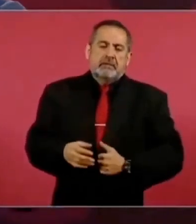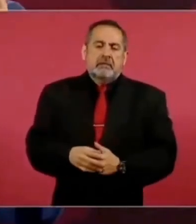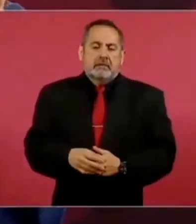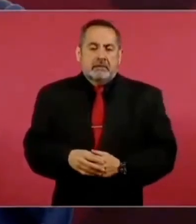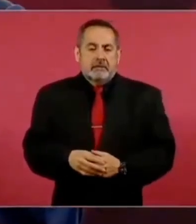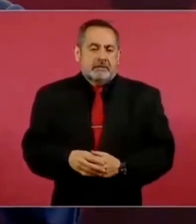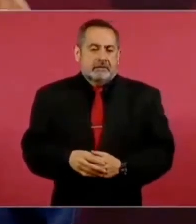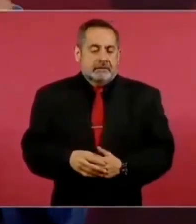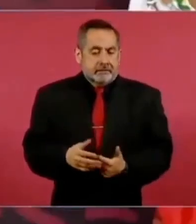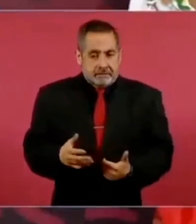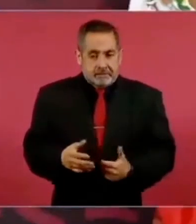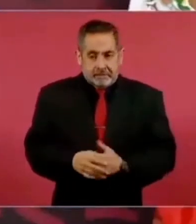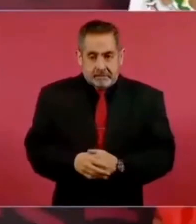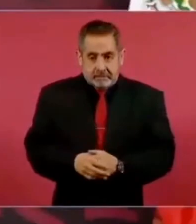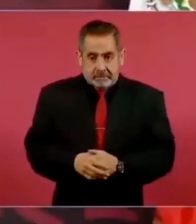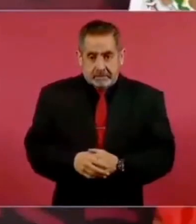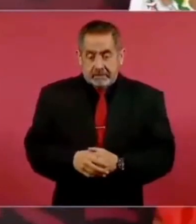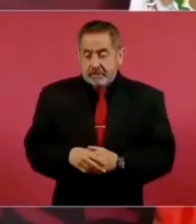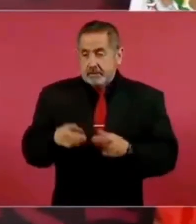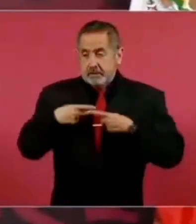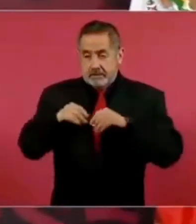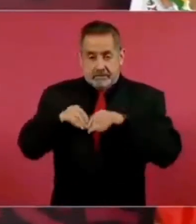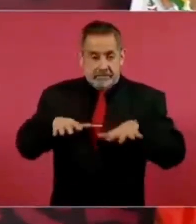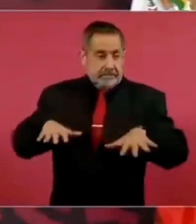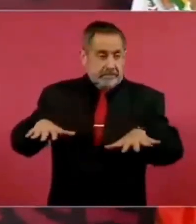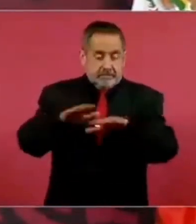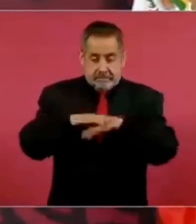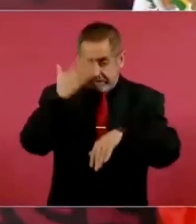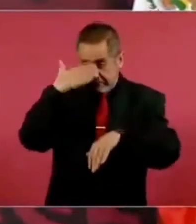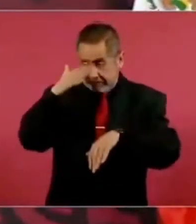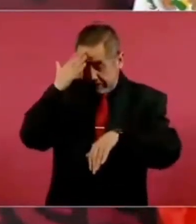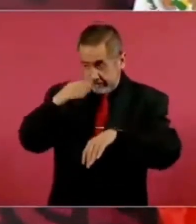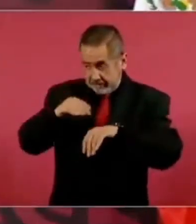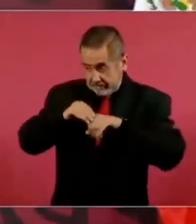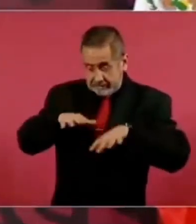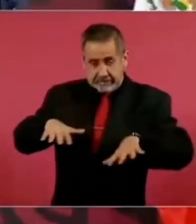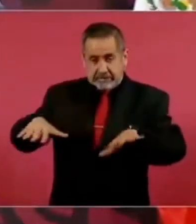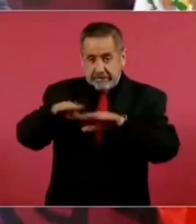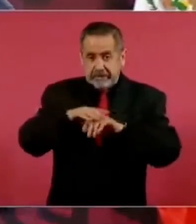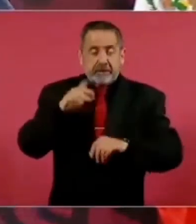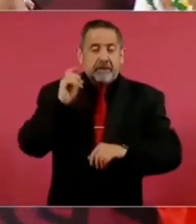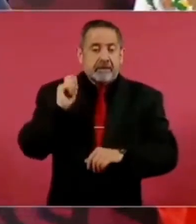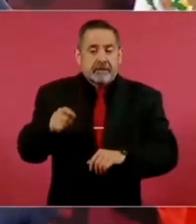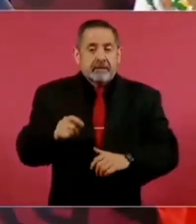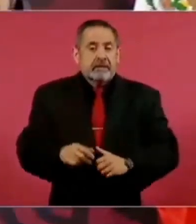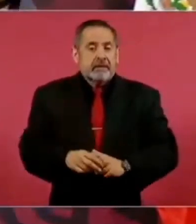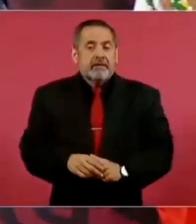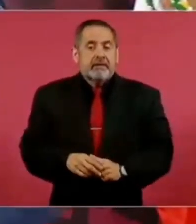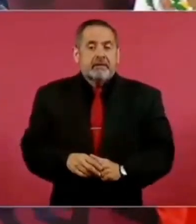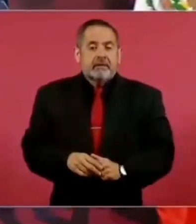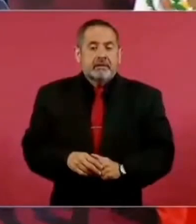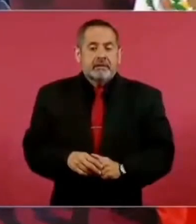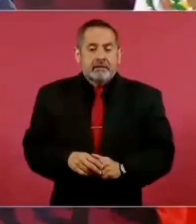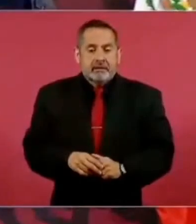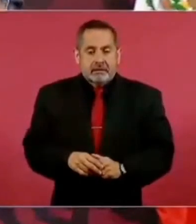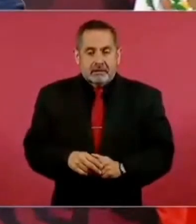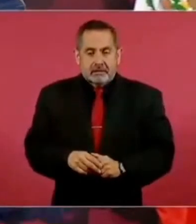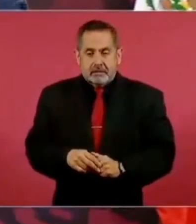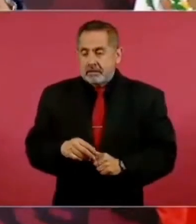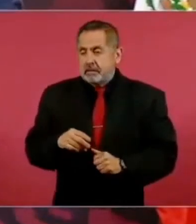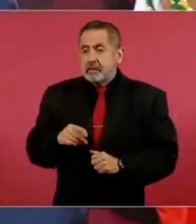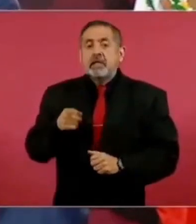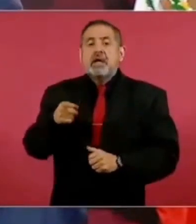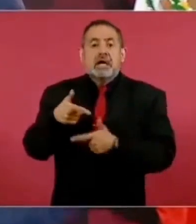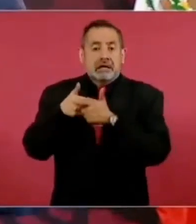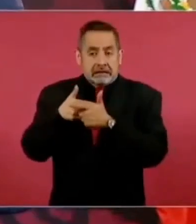entonces que tenga la gente toda la información es vamos a que continúe